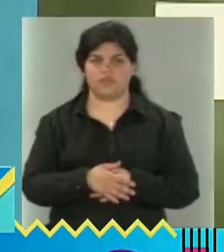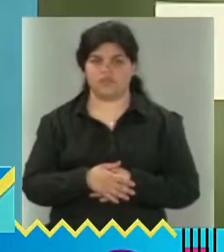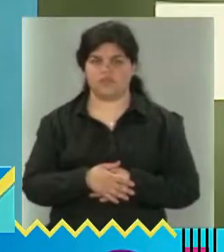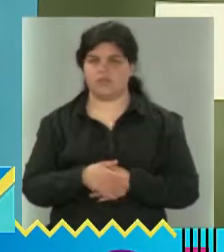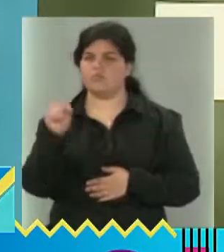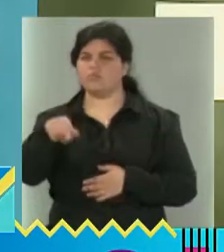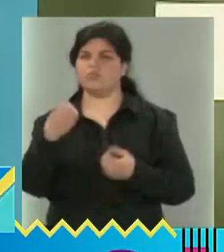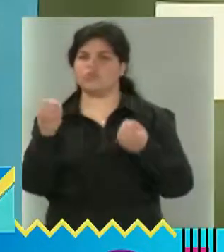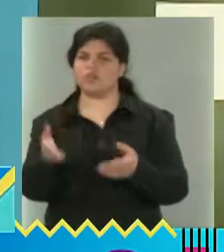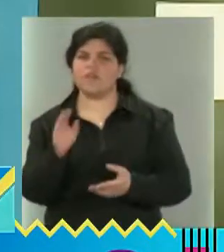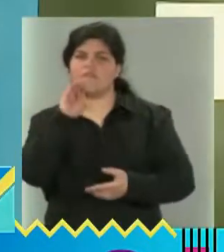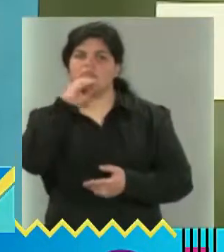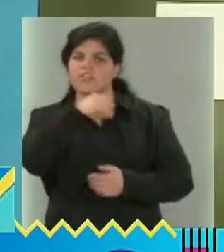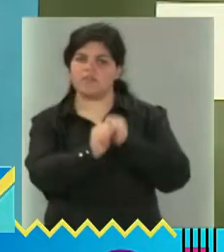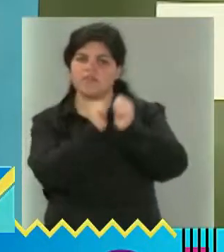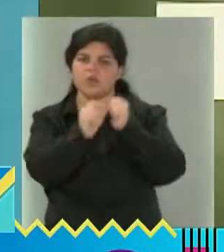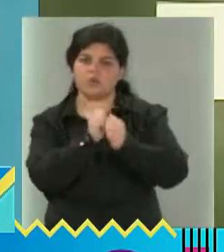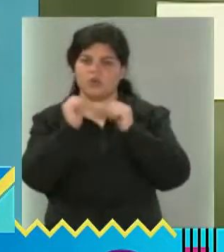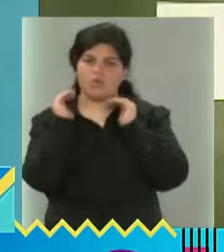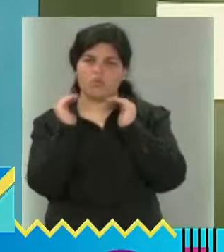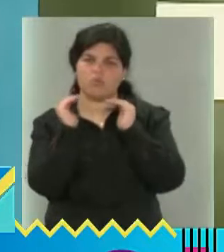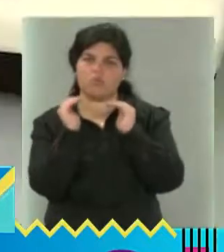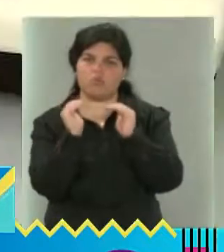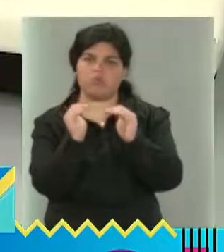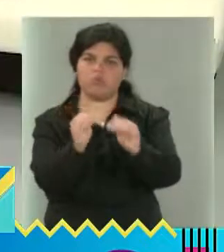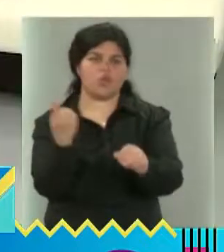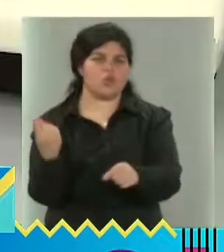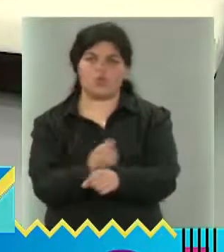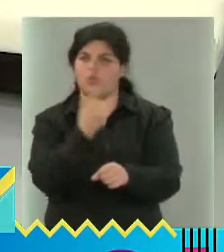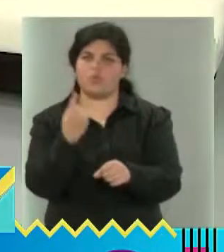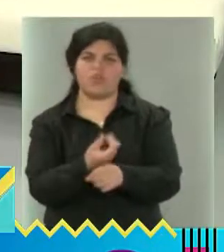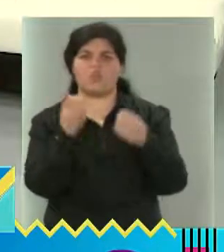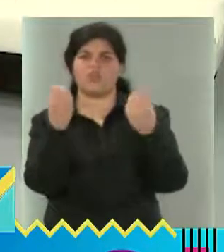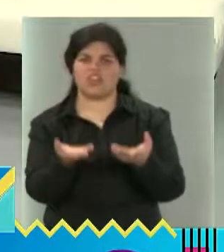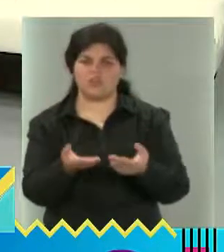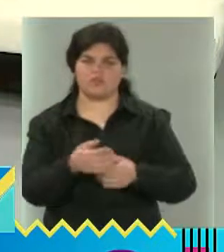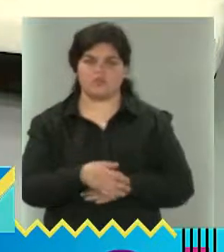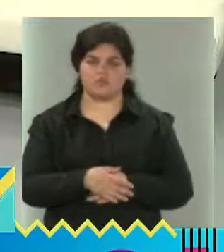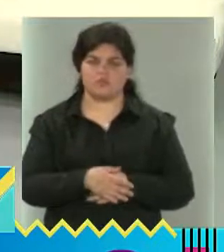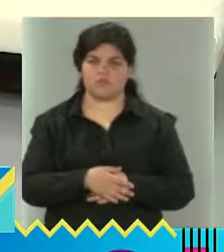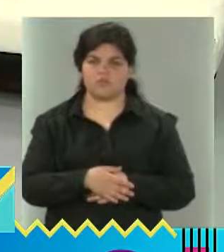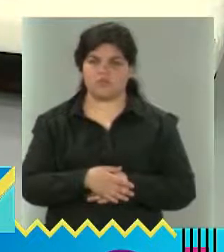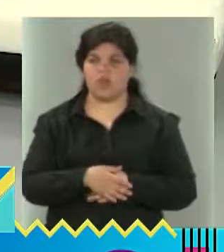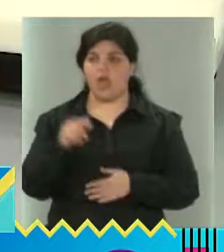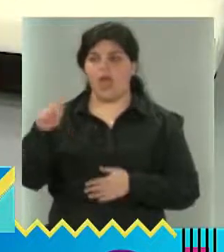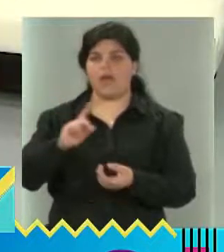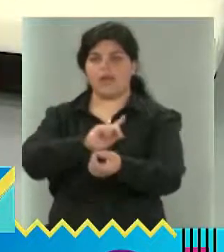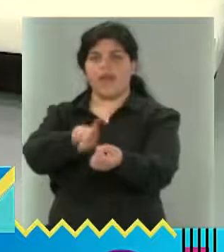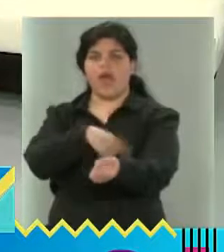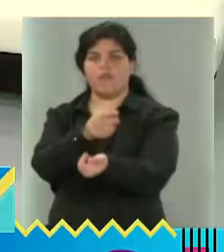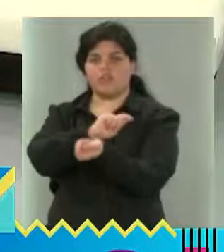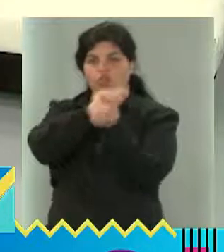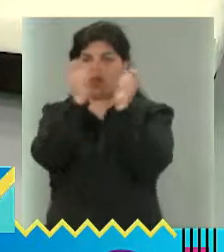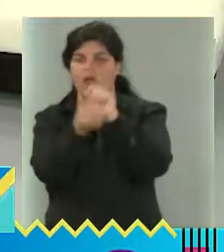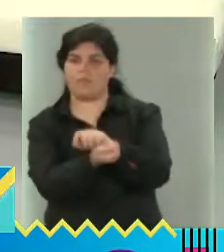la vitivinicultura sostener eso? Se lo pregunto a los dos, ¿no? ¿Cuáles han sido los factores? Mira, hay un cambio de hábitos que se da no solamente